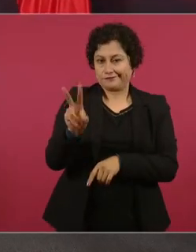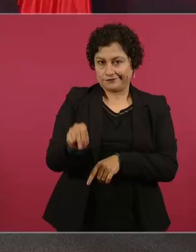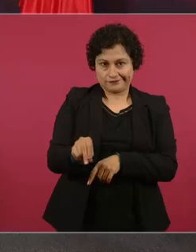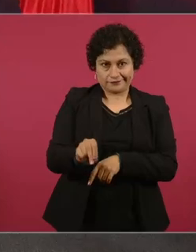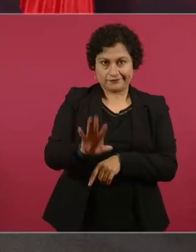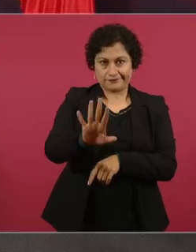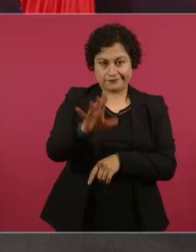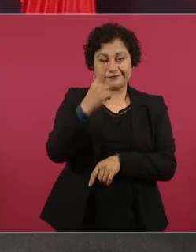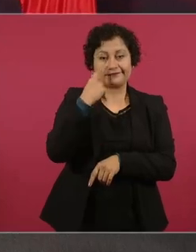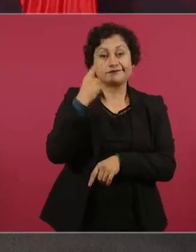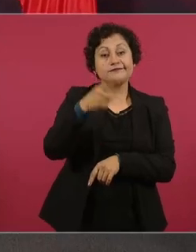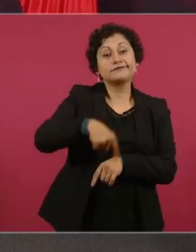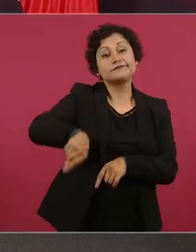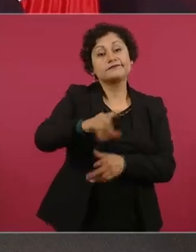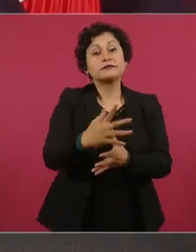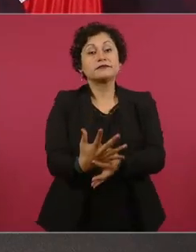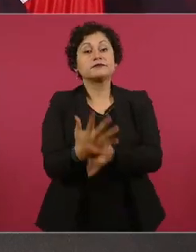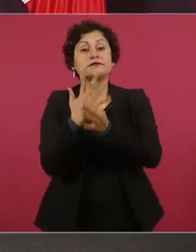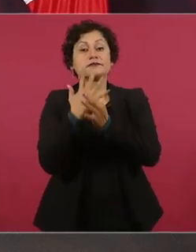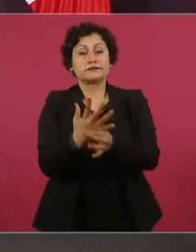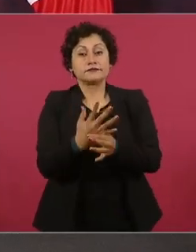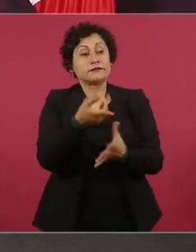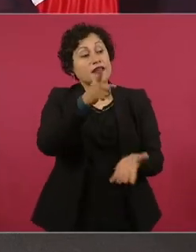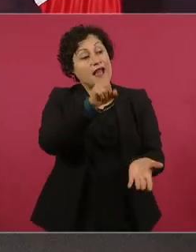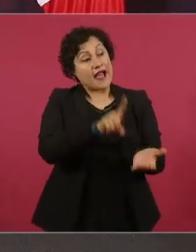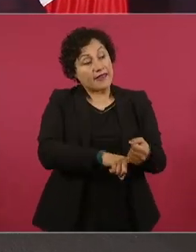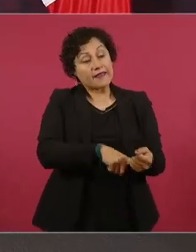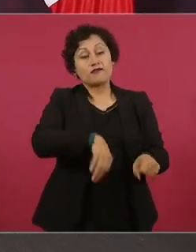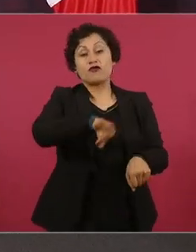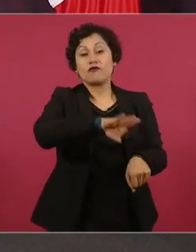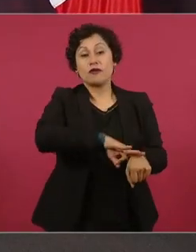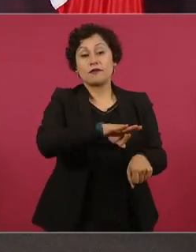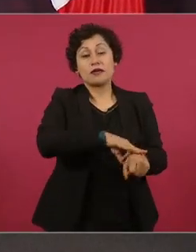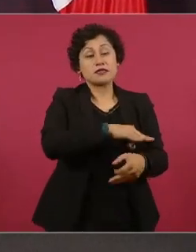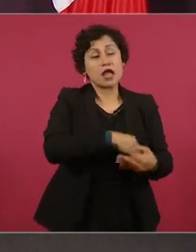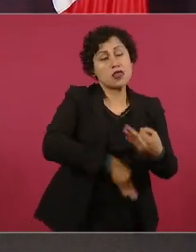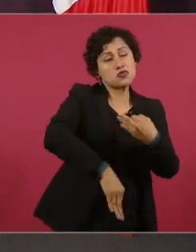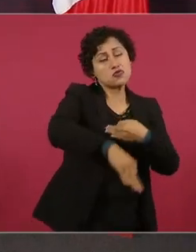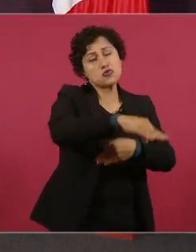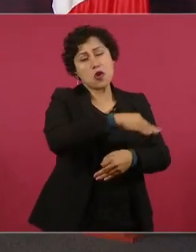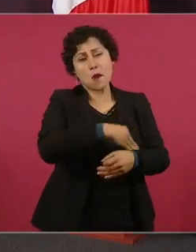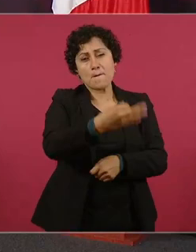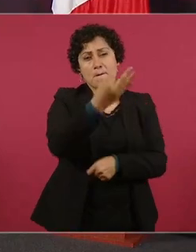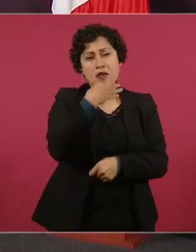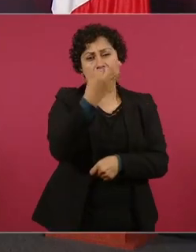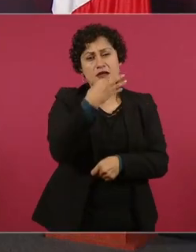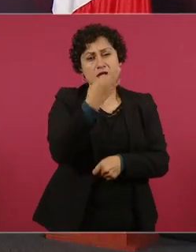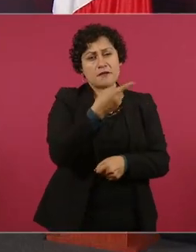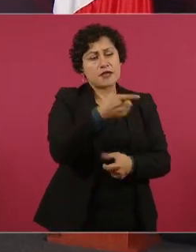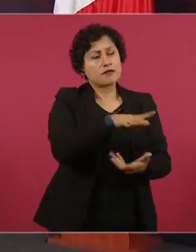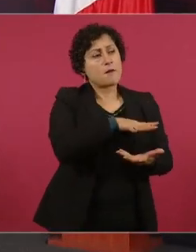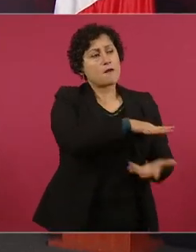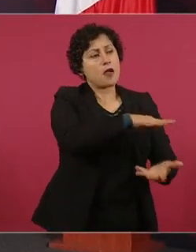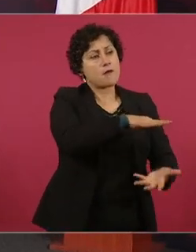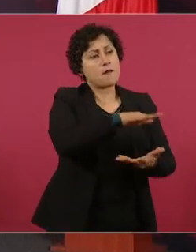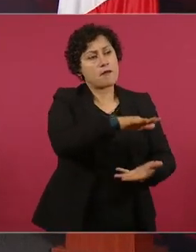farmacia se tienen todos los medicamentos para distribuirlos